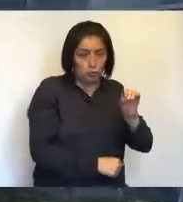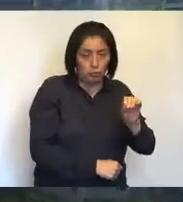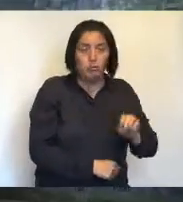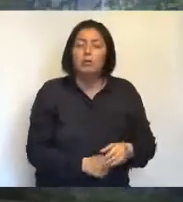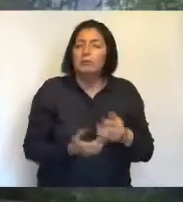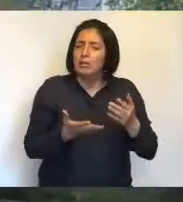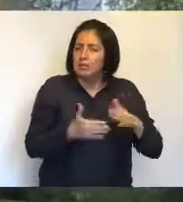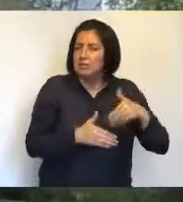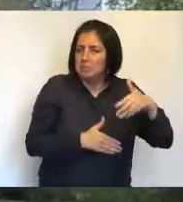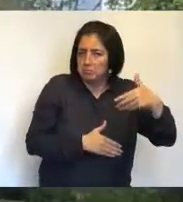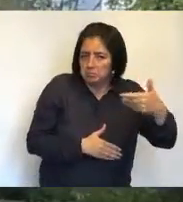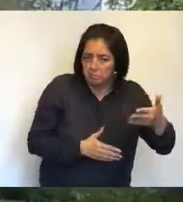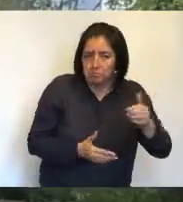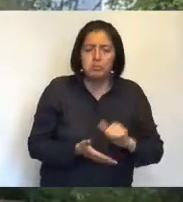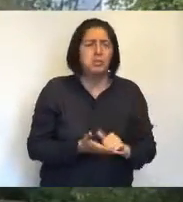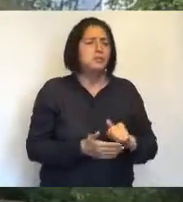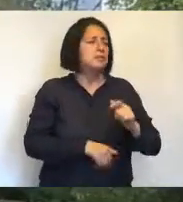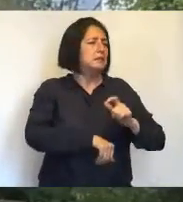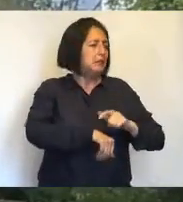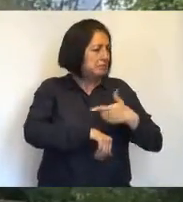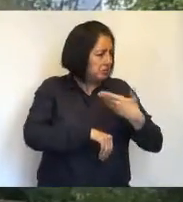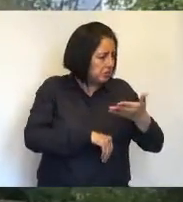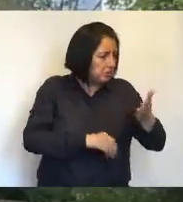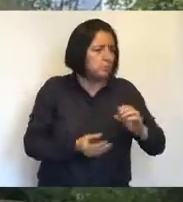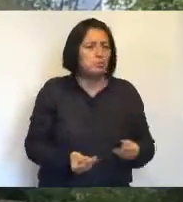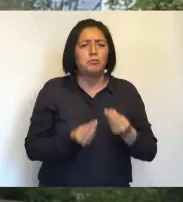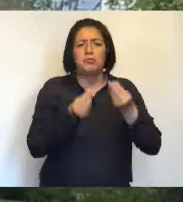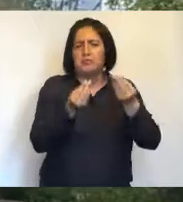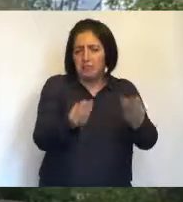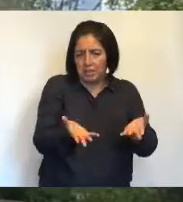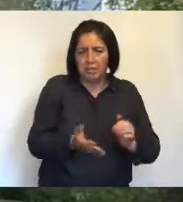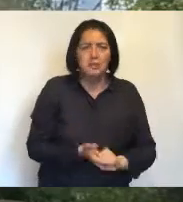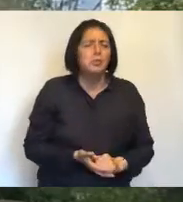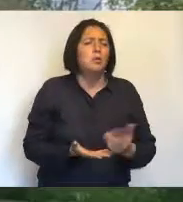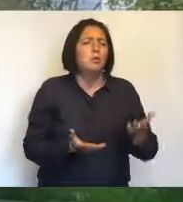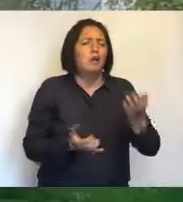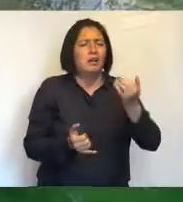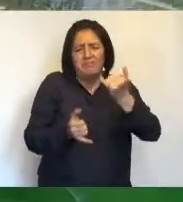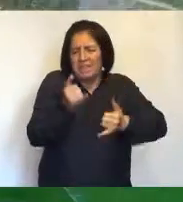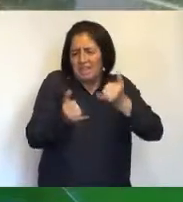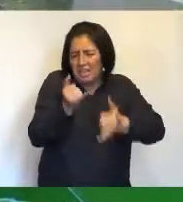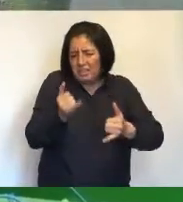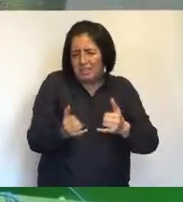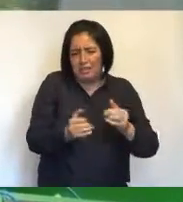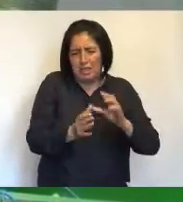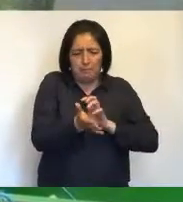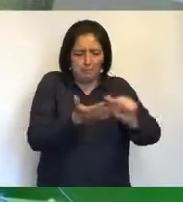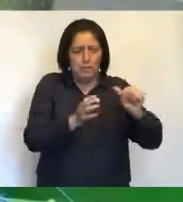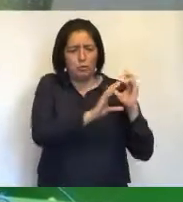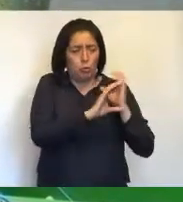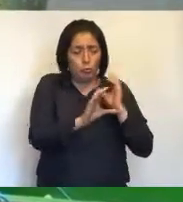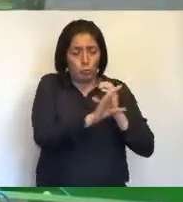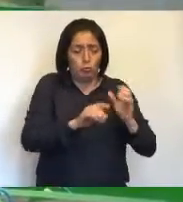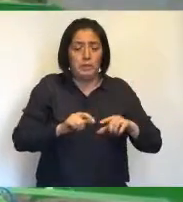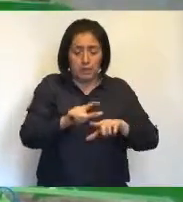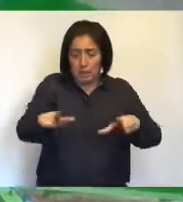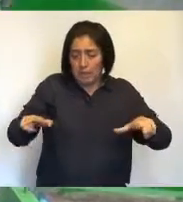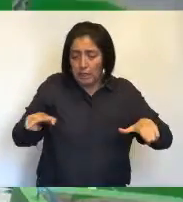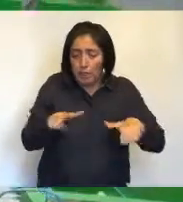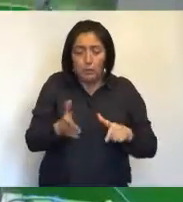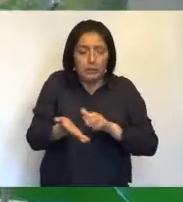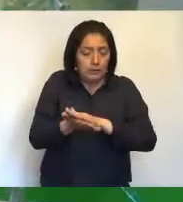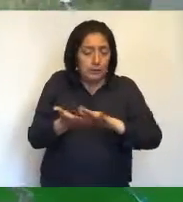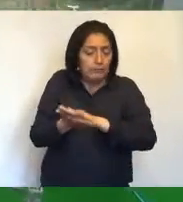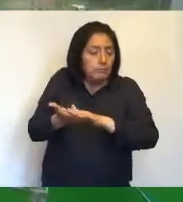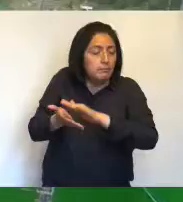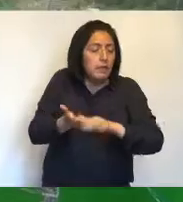Rey. Después, más adelante en el tiempo, hemos entregado hacia finales de octubre nuestra planta de